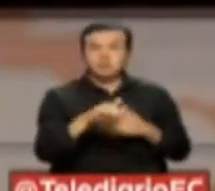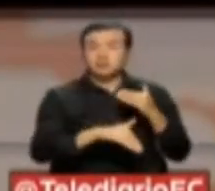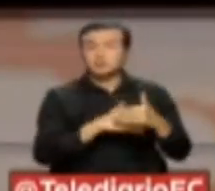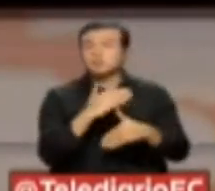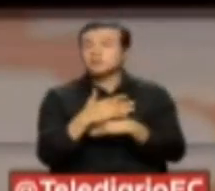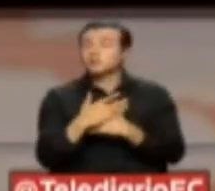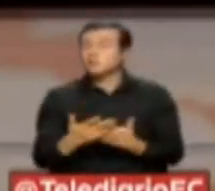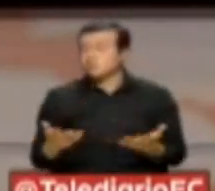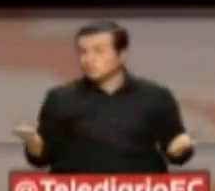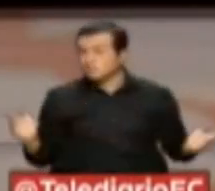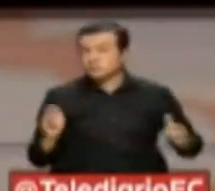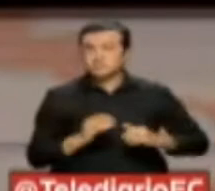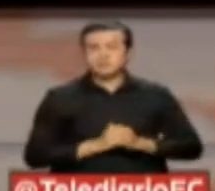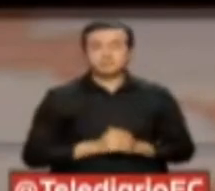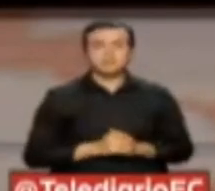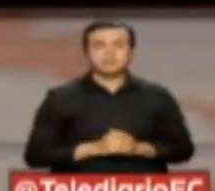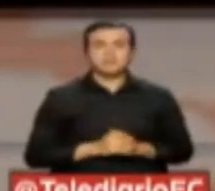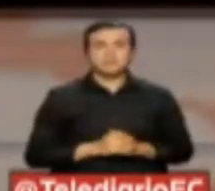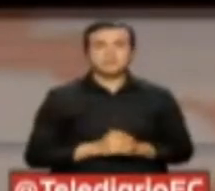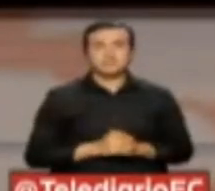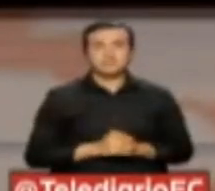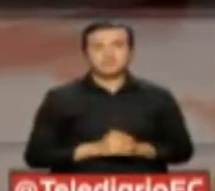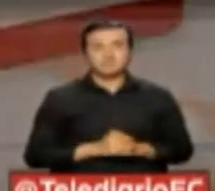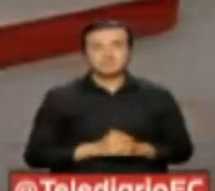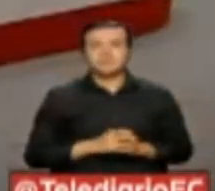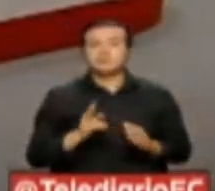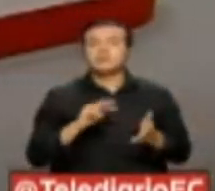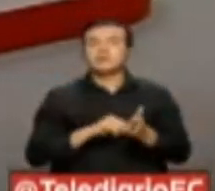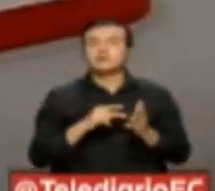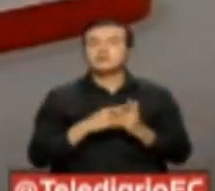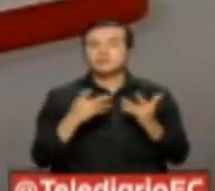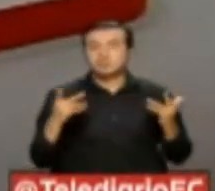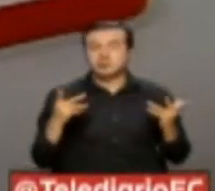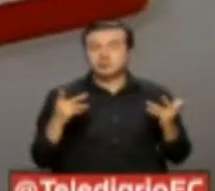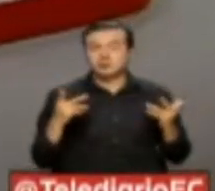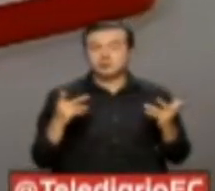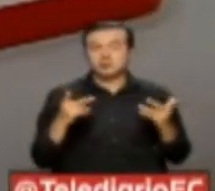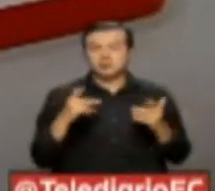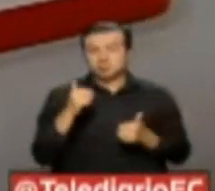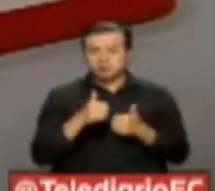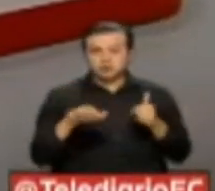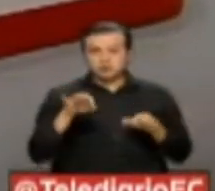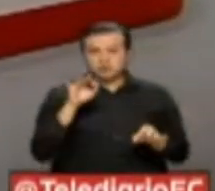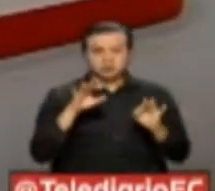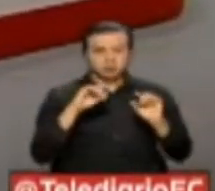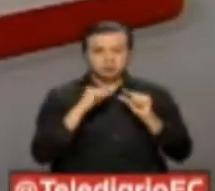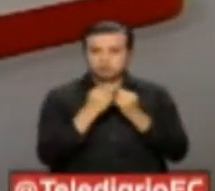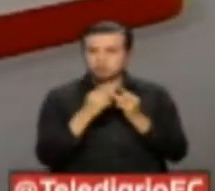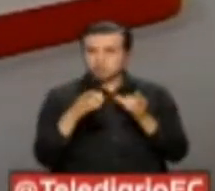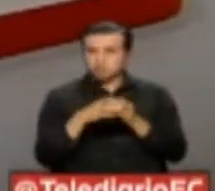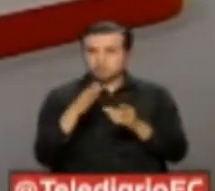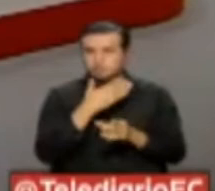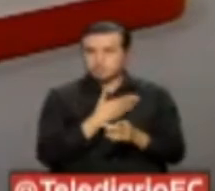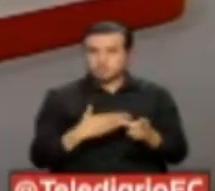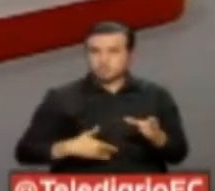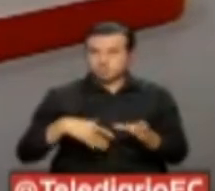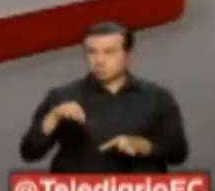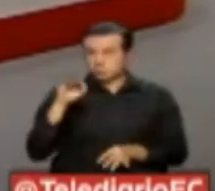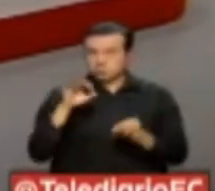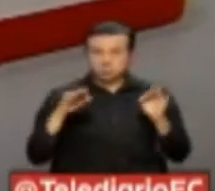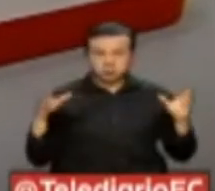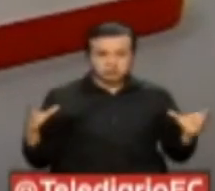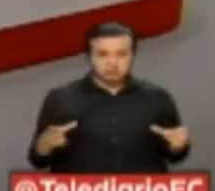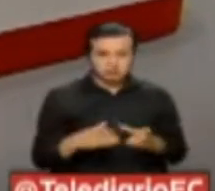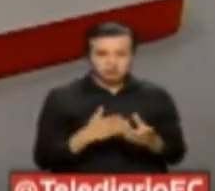mire quiere decir que las las ternas y funciona nosotros somos fruto de unas ternas enviadas por el presidente